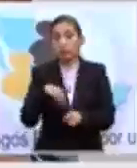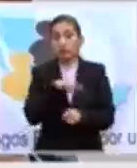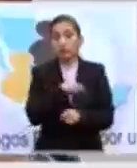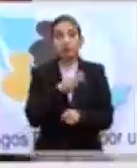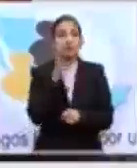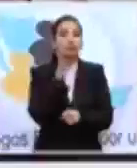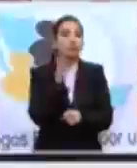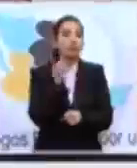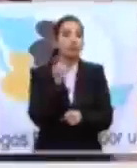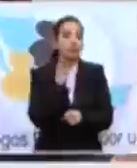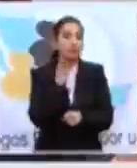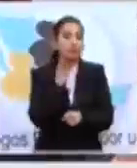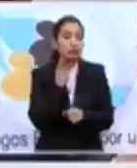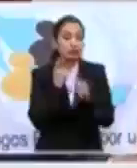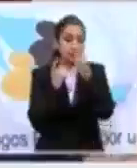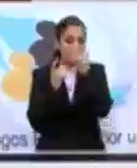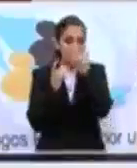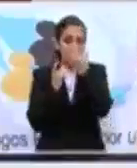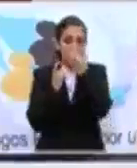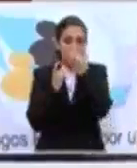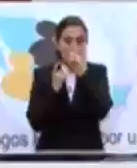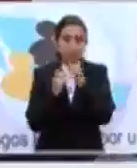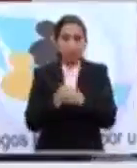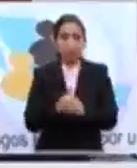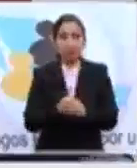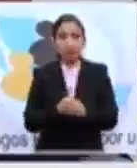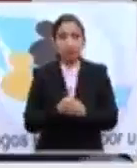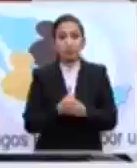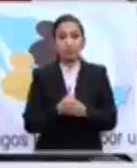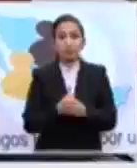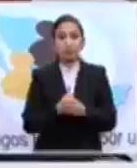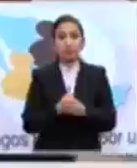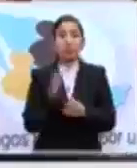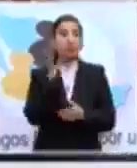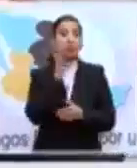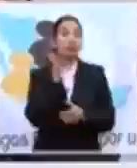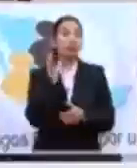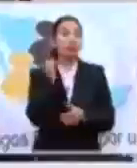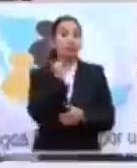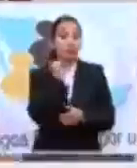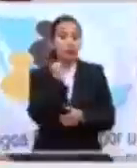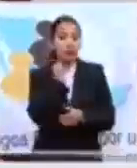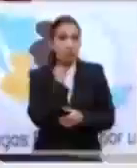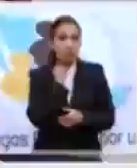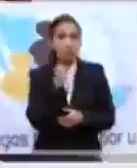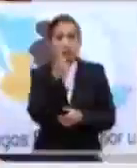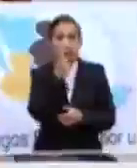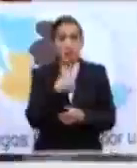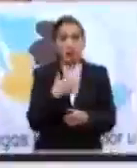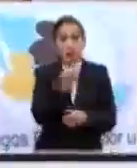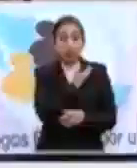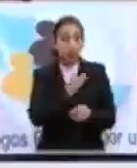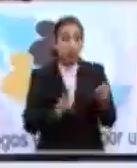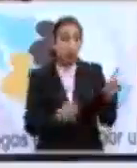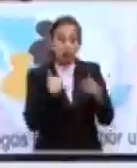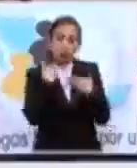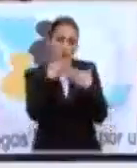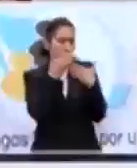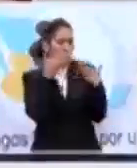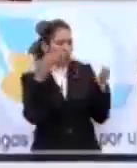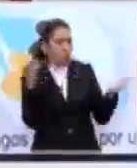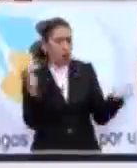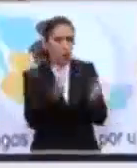el Congreso de la Unión, tanto de la Cámara de Diputados como la Cámara de Senadores, a lo que nos ha dicho el presidente. Yo estoy